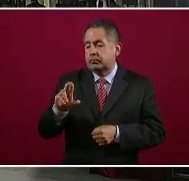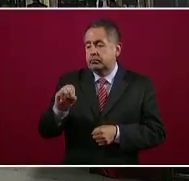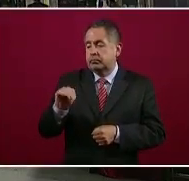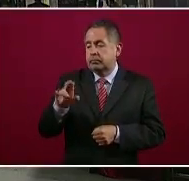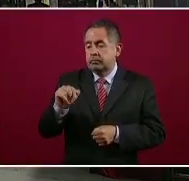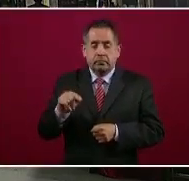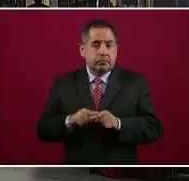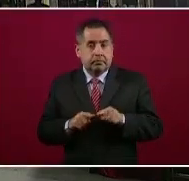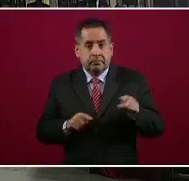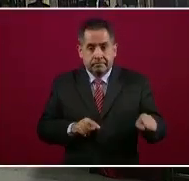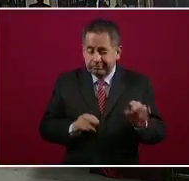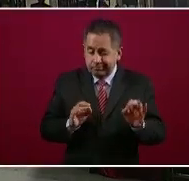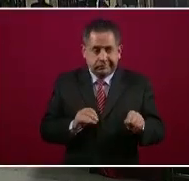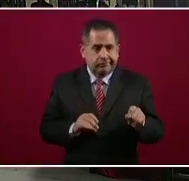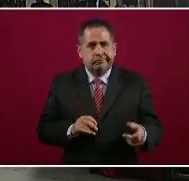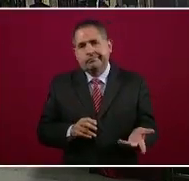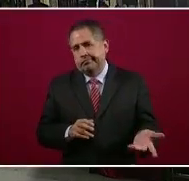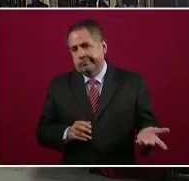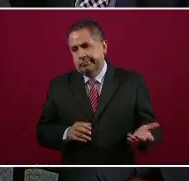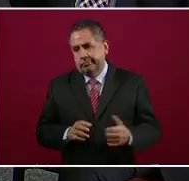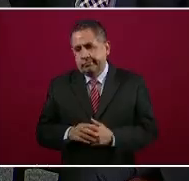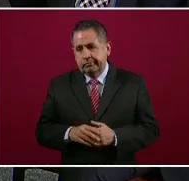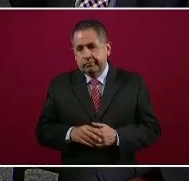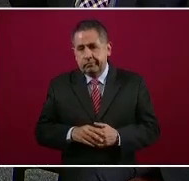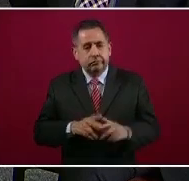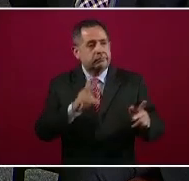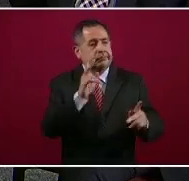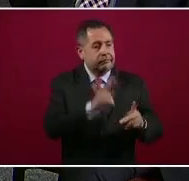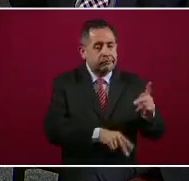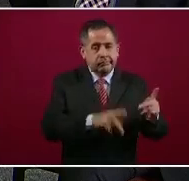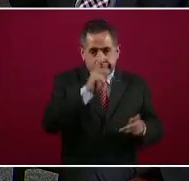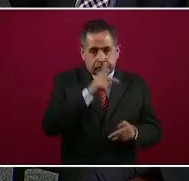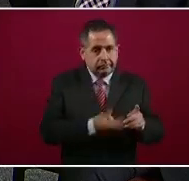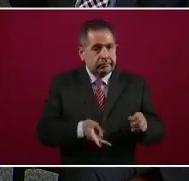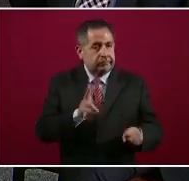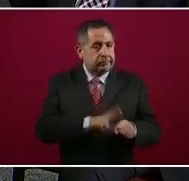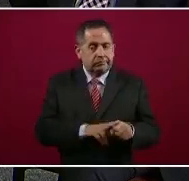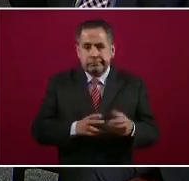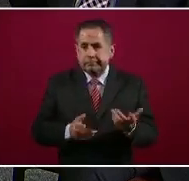ser exactos dejaron a media un hospital